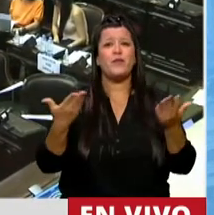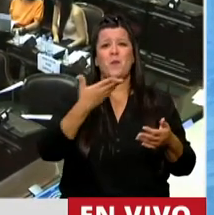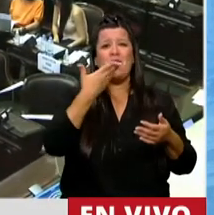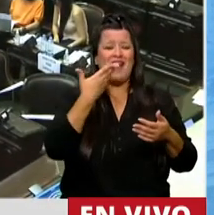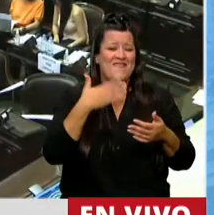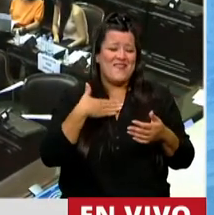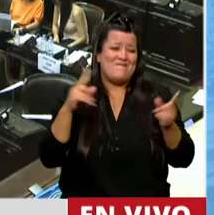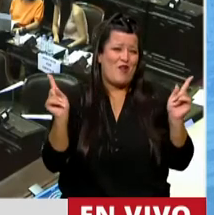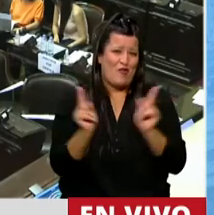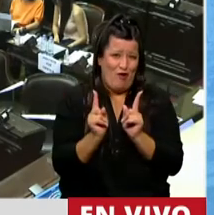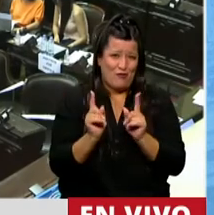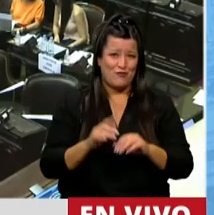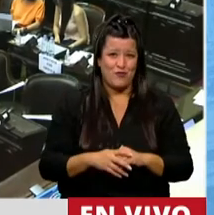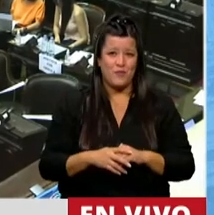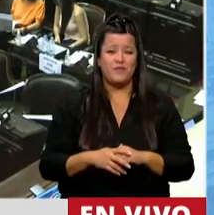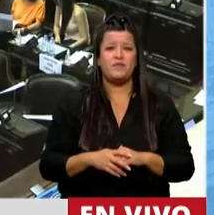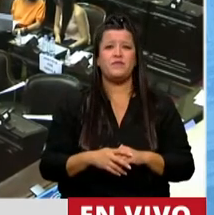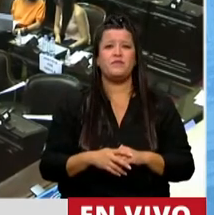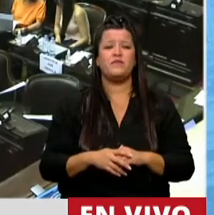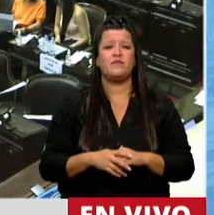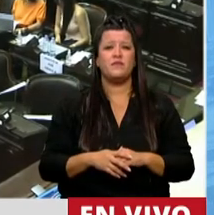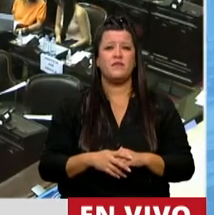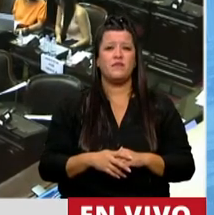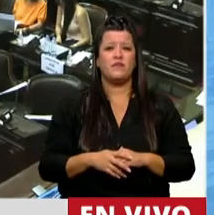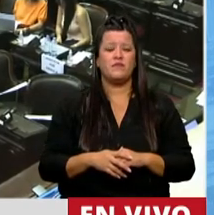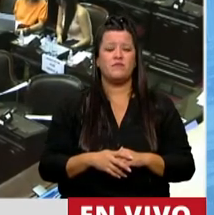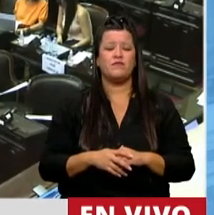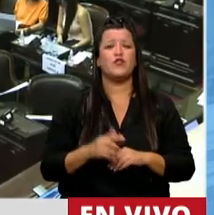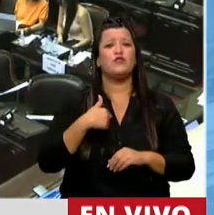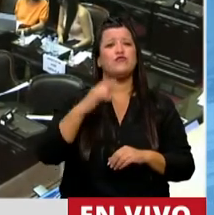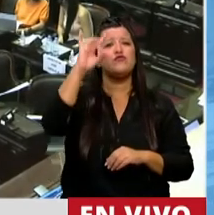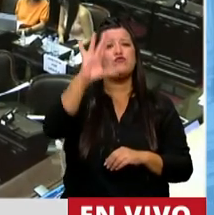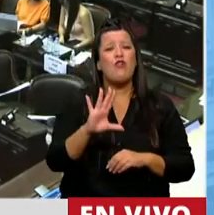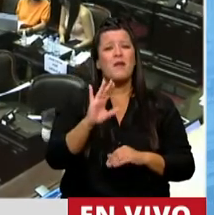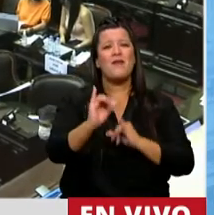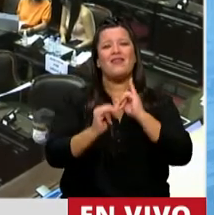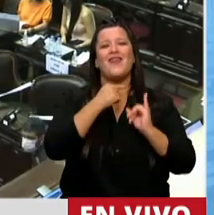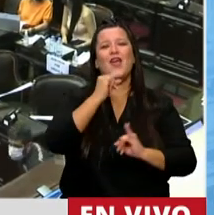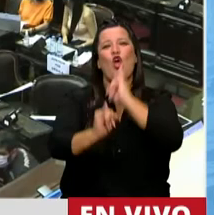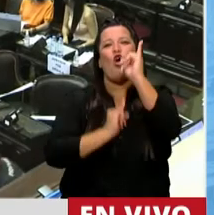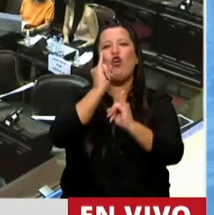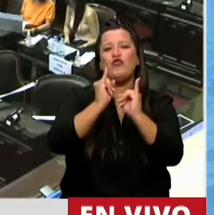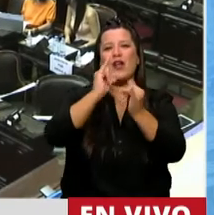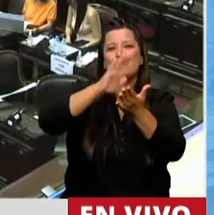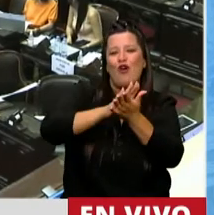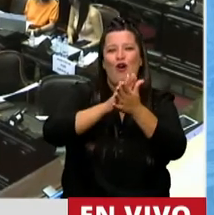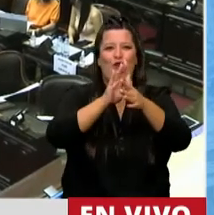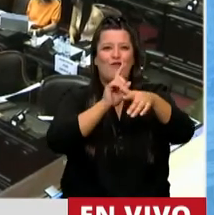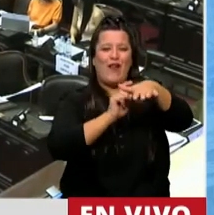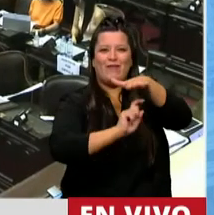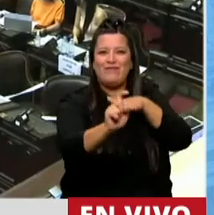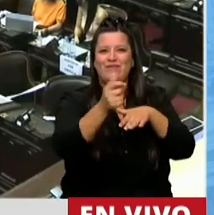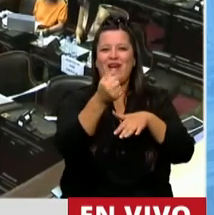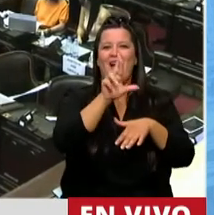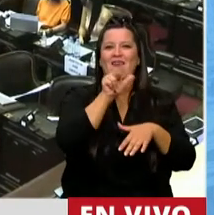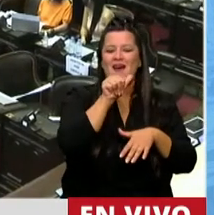palabras, que de ninguna manera pretenden nada más que enmarcar el hecho y el tratamiento